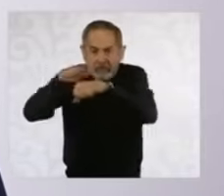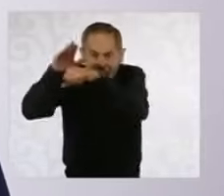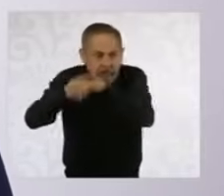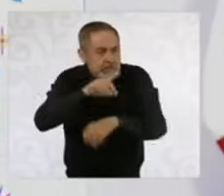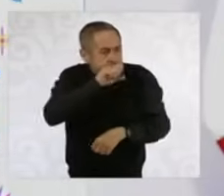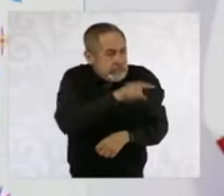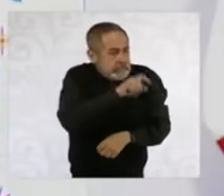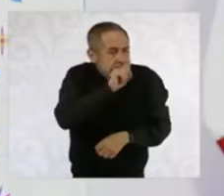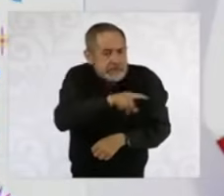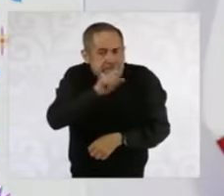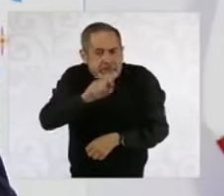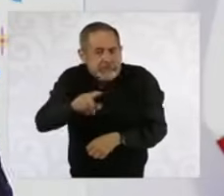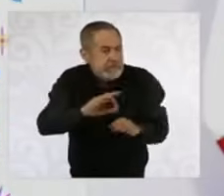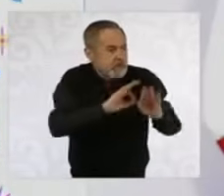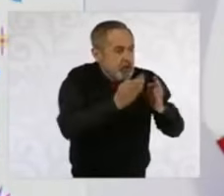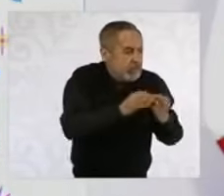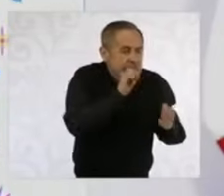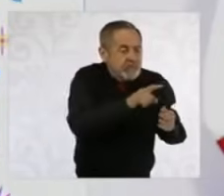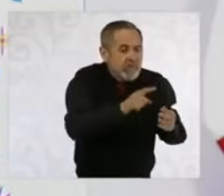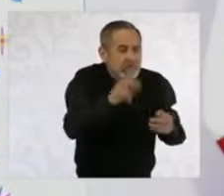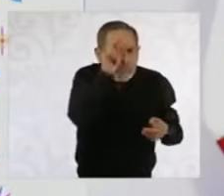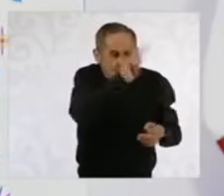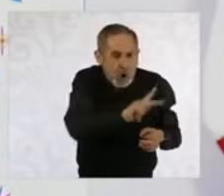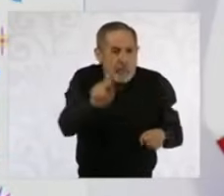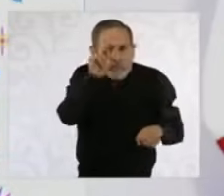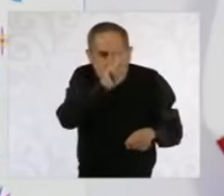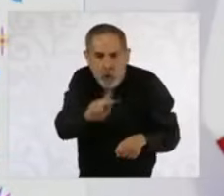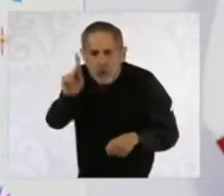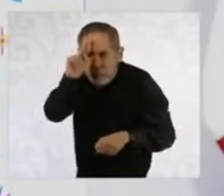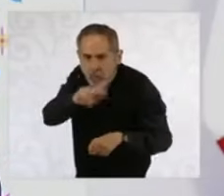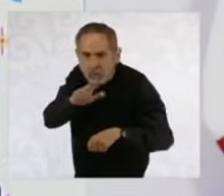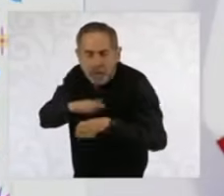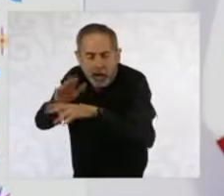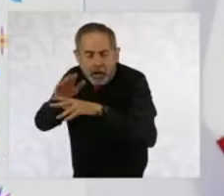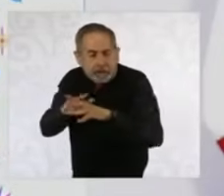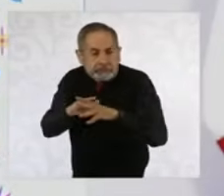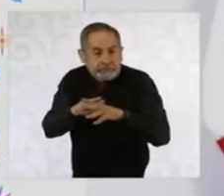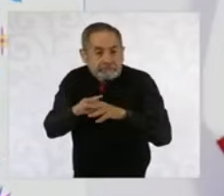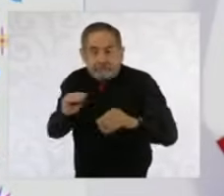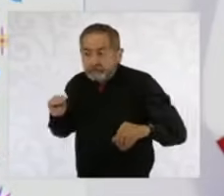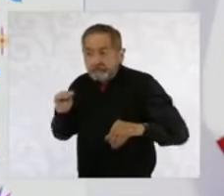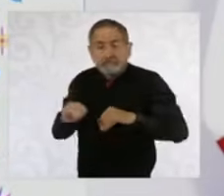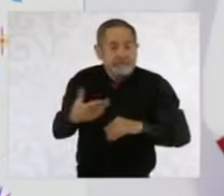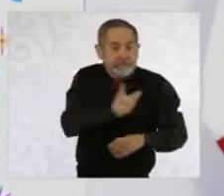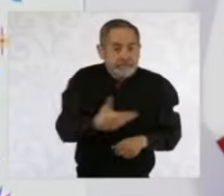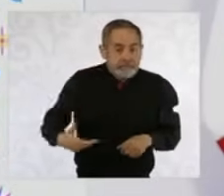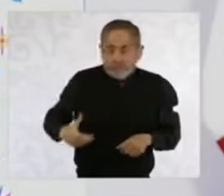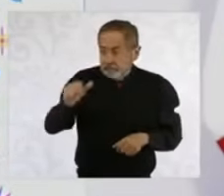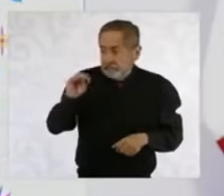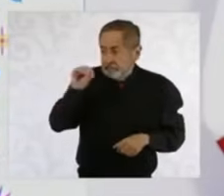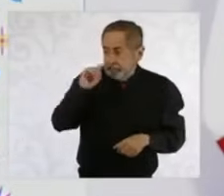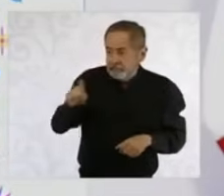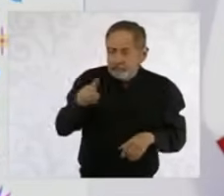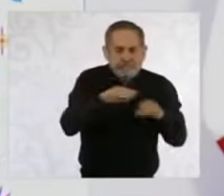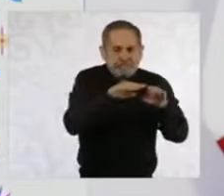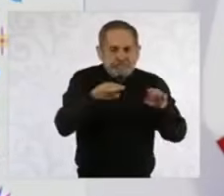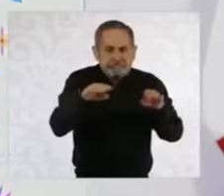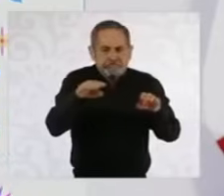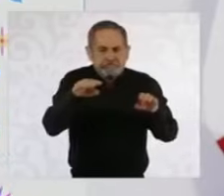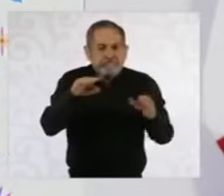estrategia. Entonces, lo que provocó desde la guerra contra el narco hasta el 2018 fue un